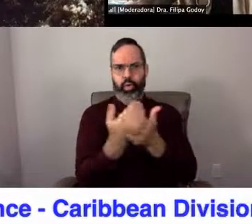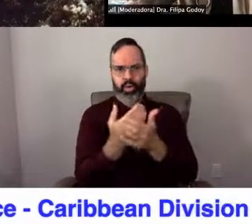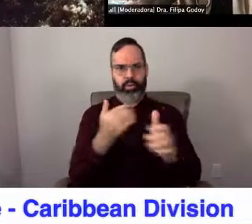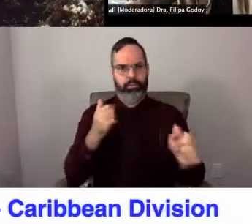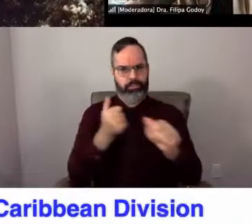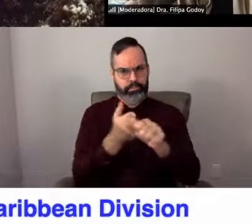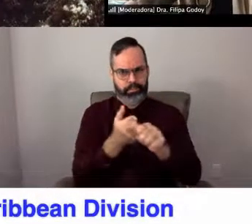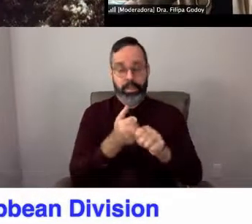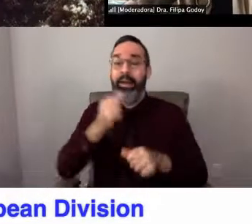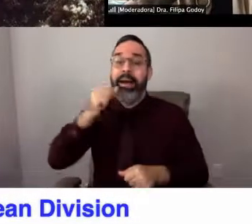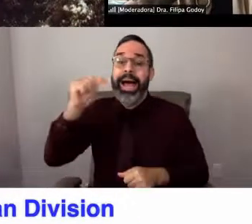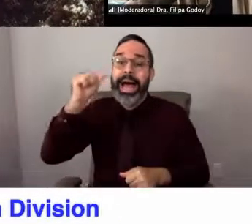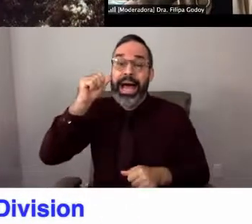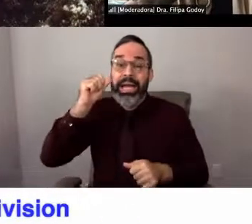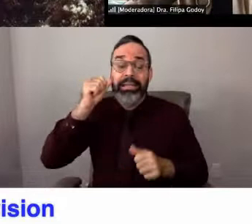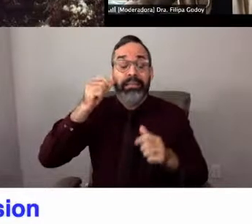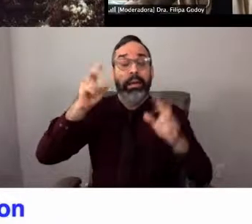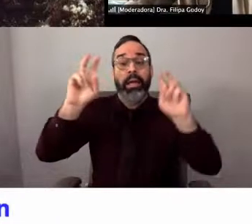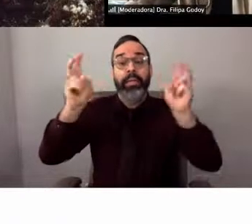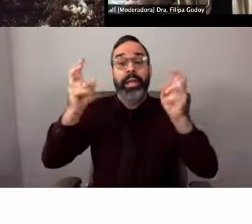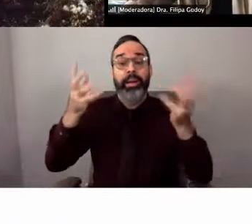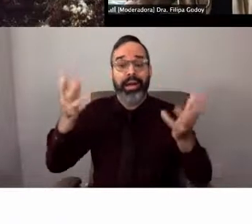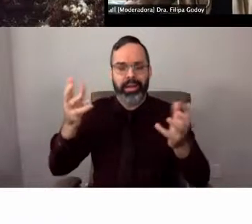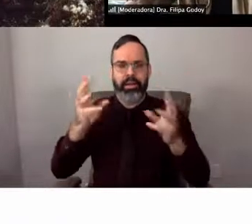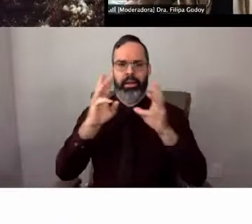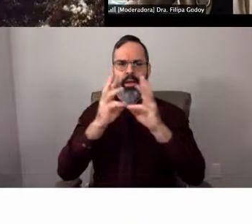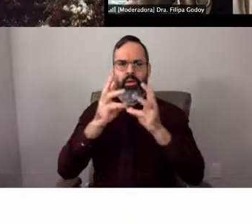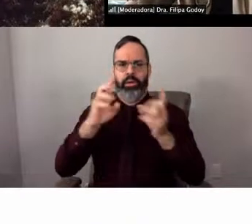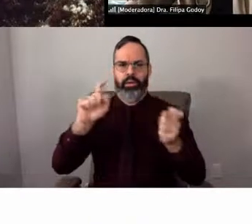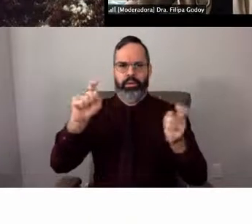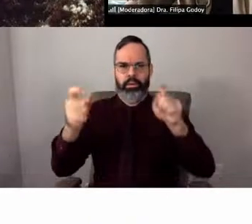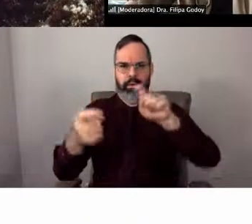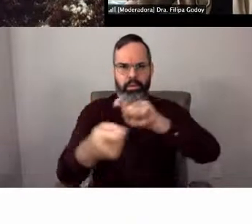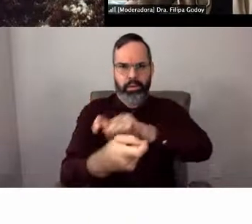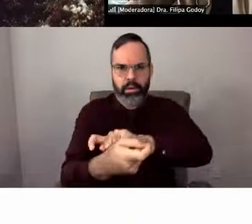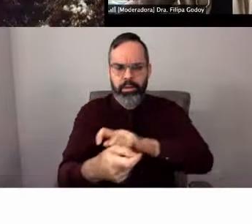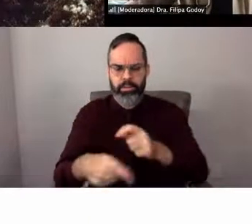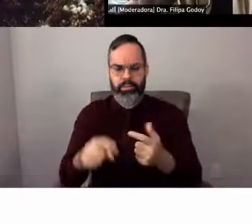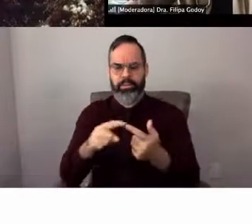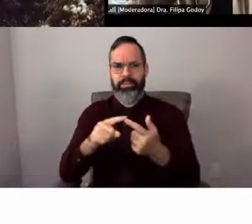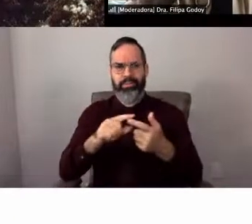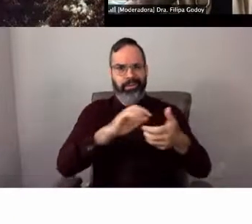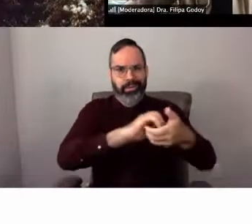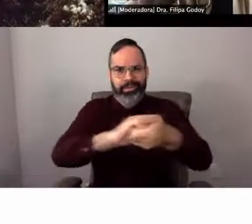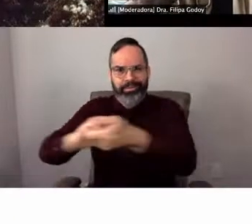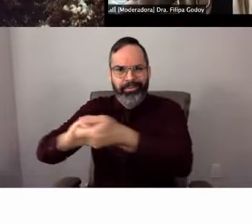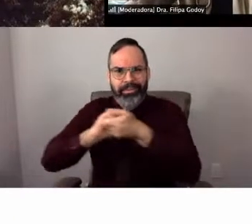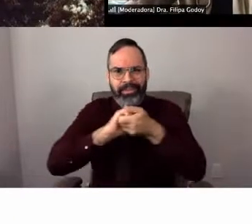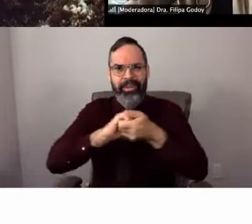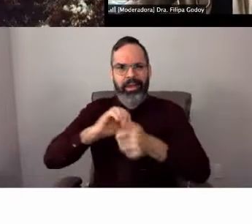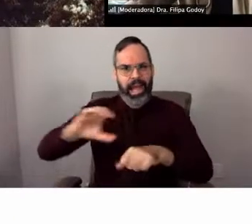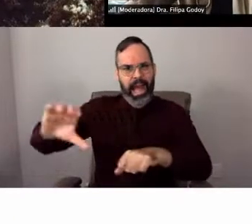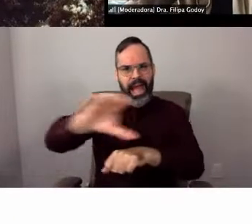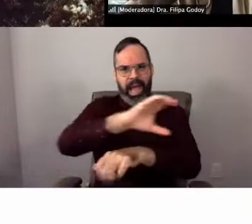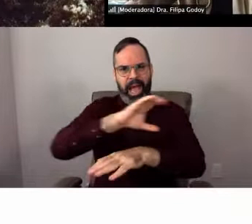tocó cambio climático, colaboraciones en el Caribe y tuvo